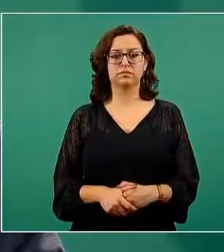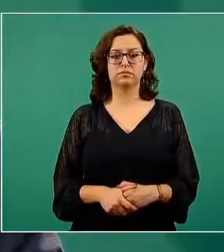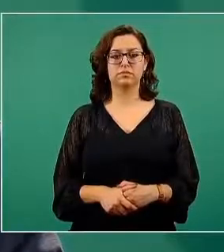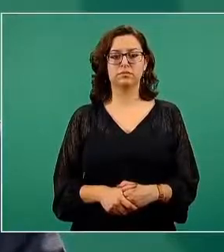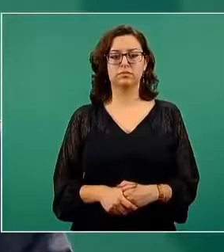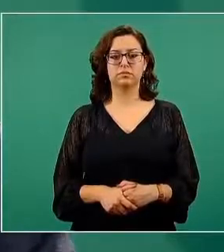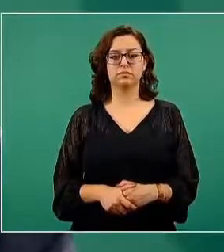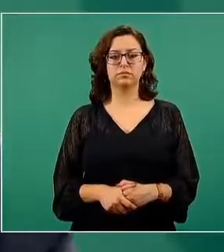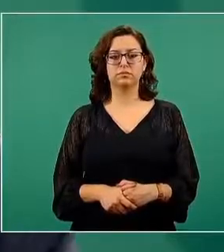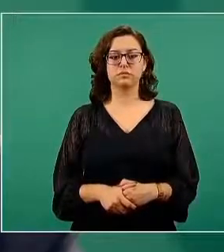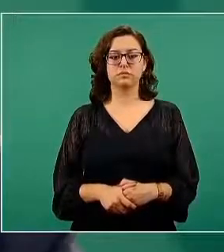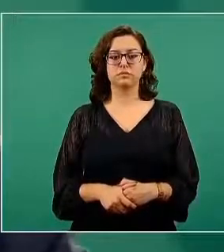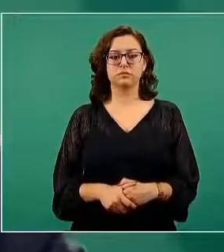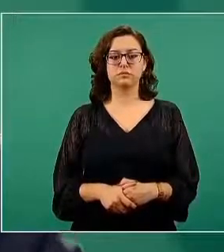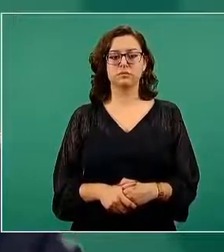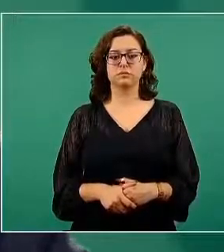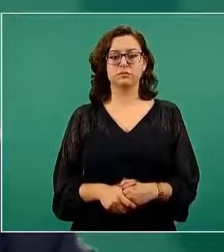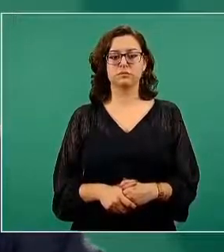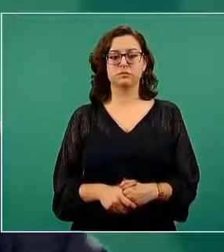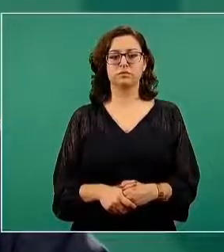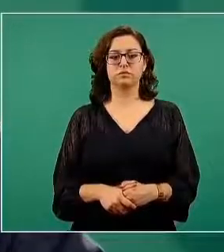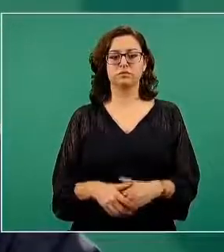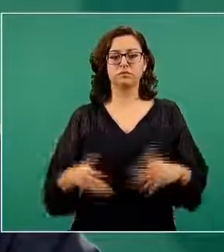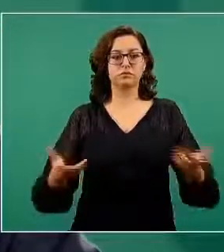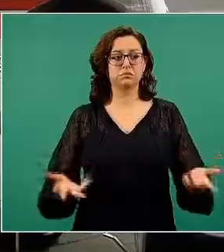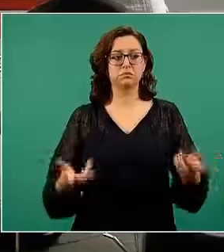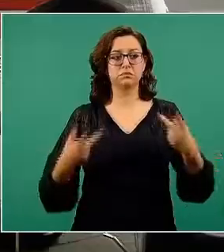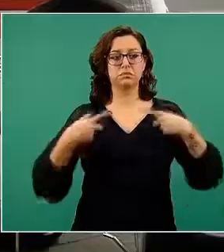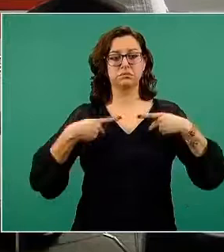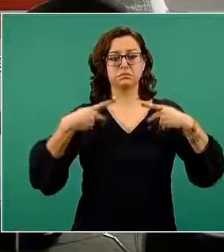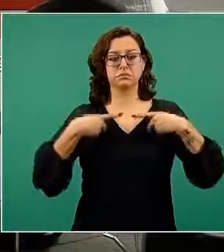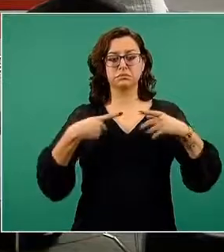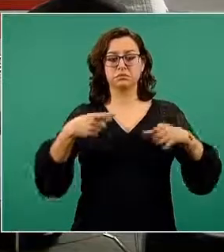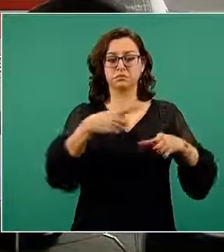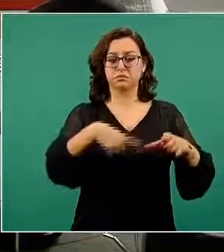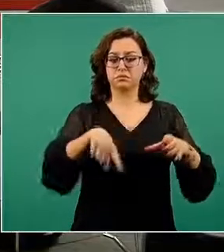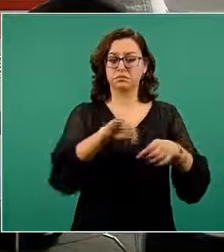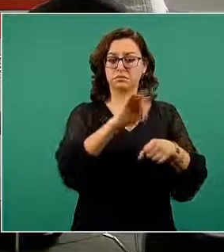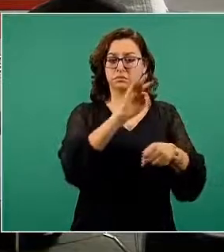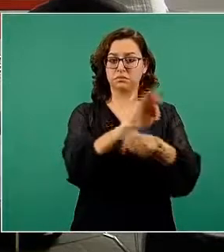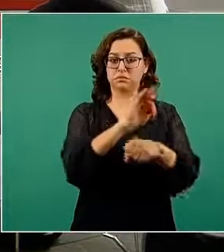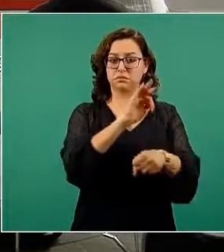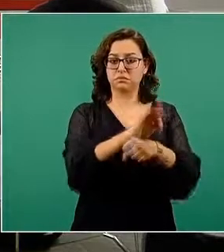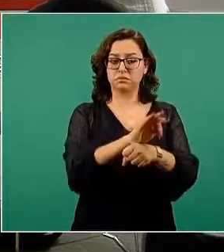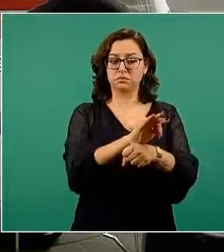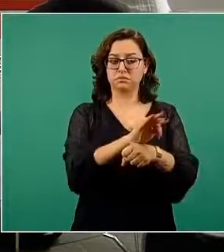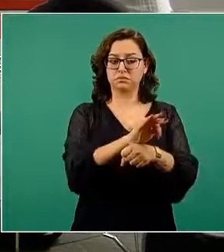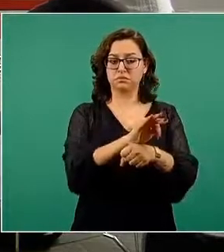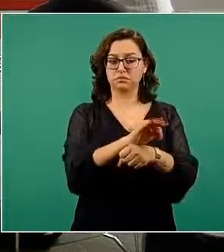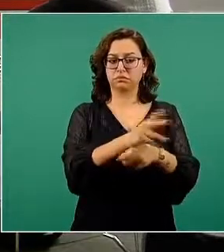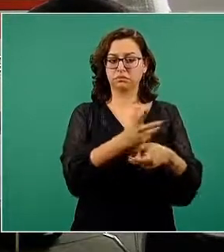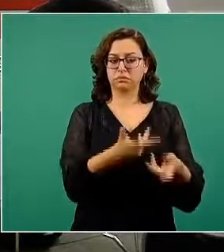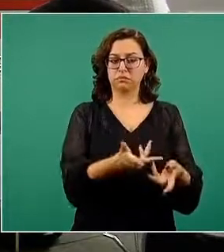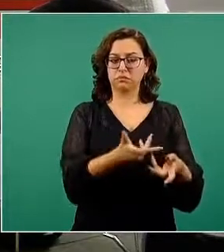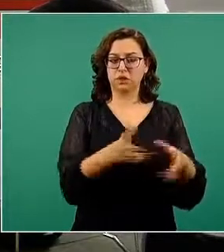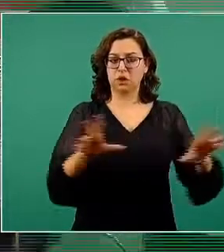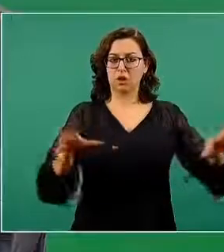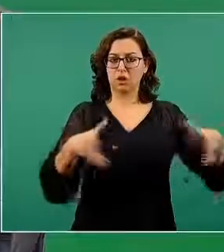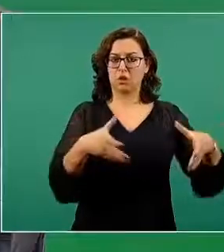protección de las personas. Esto es análogo a lo que acabo de comentar respecto a lo colectivo versus lo